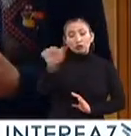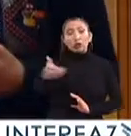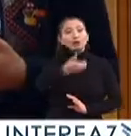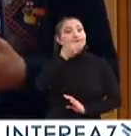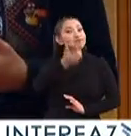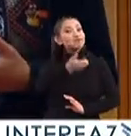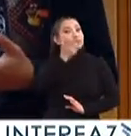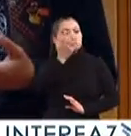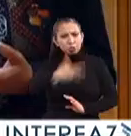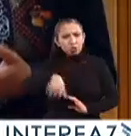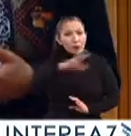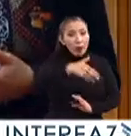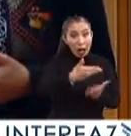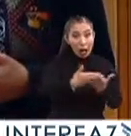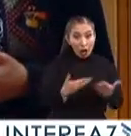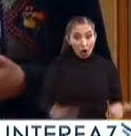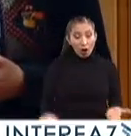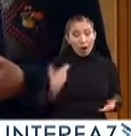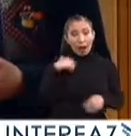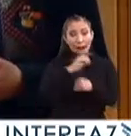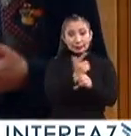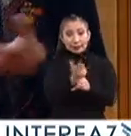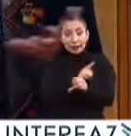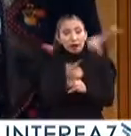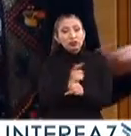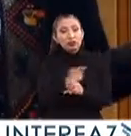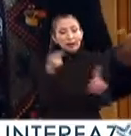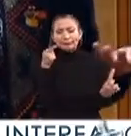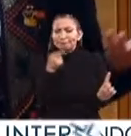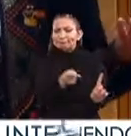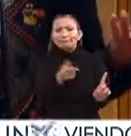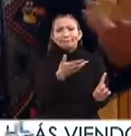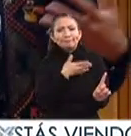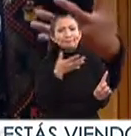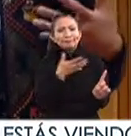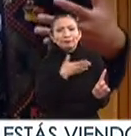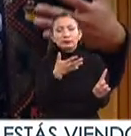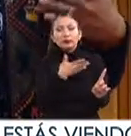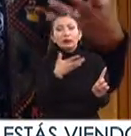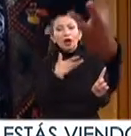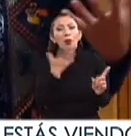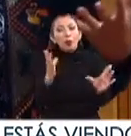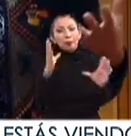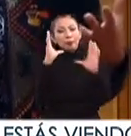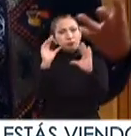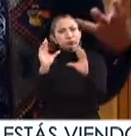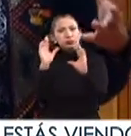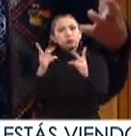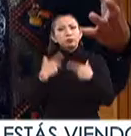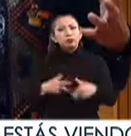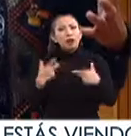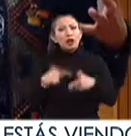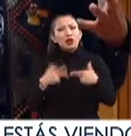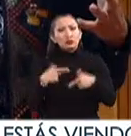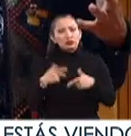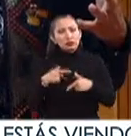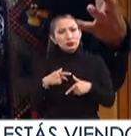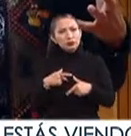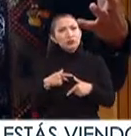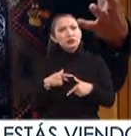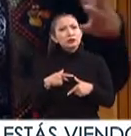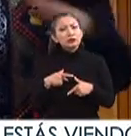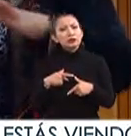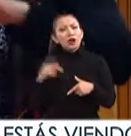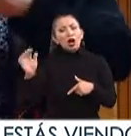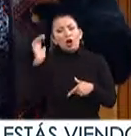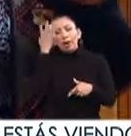adapta. Hoy día las carreras tienden precisamente a formar personas en las